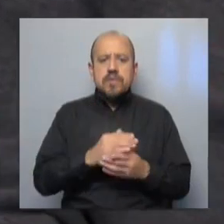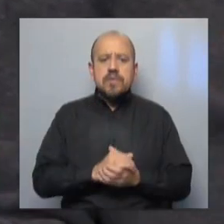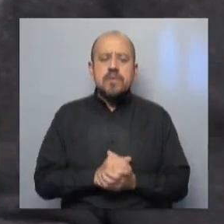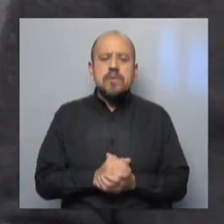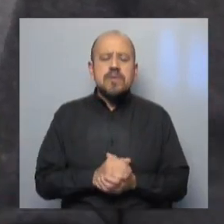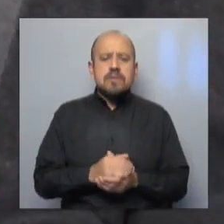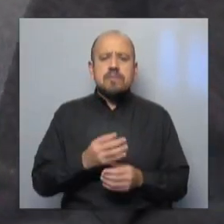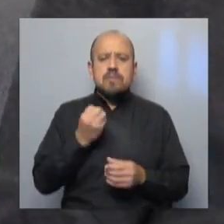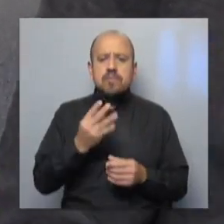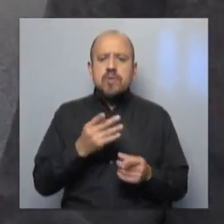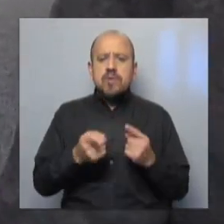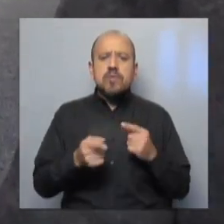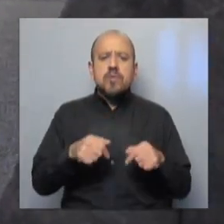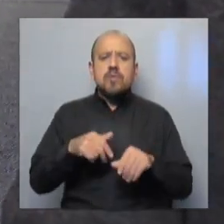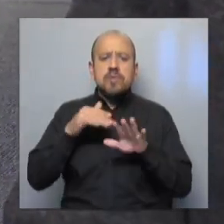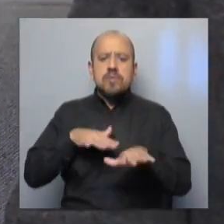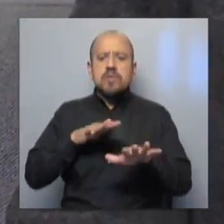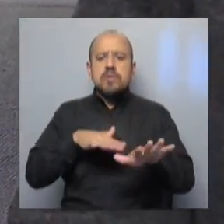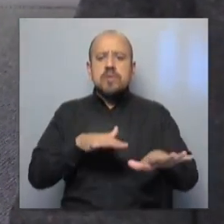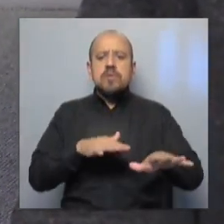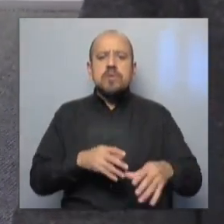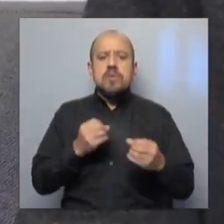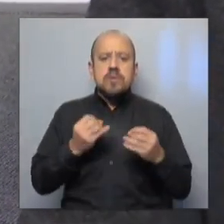por eso vas a vas a marchar a decir